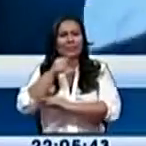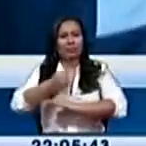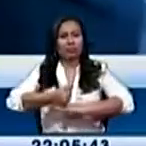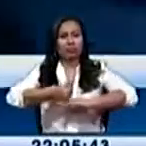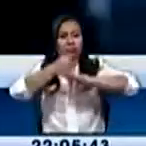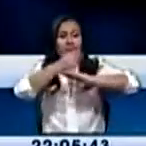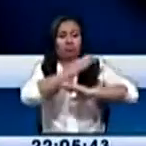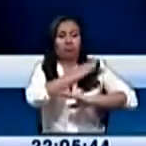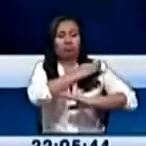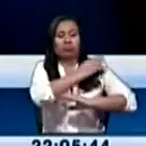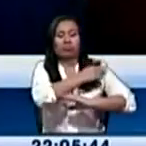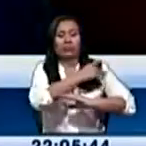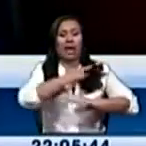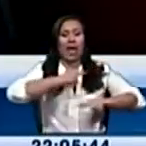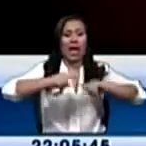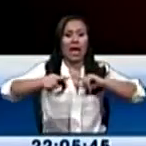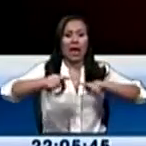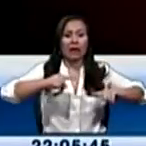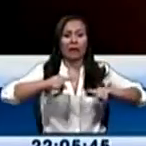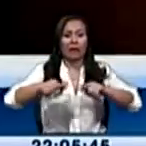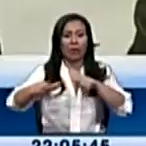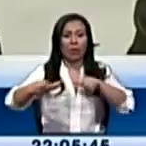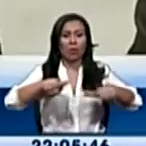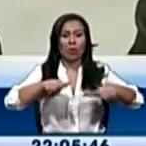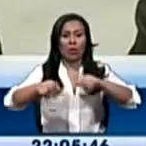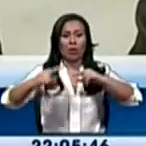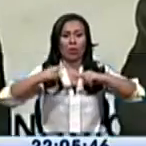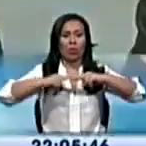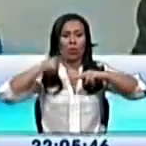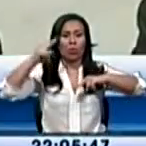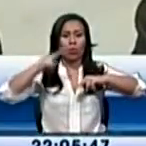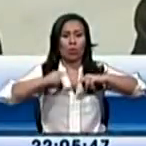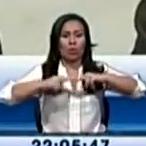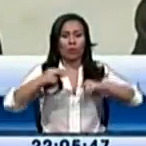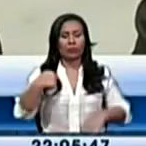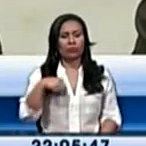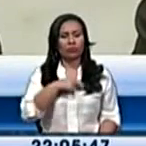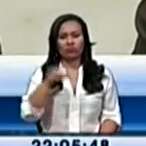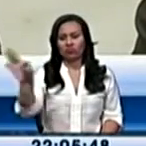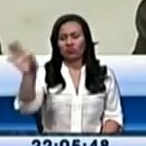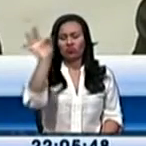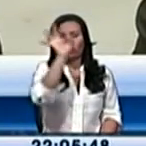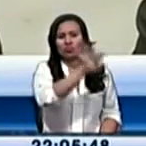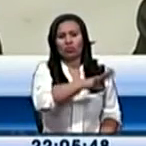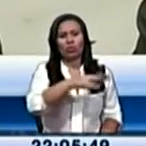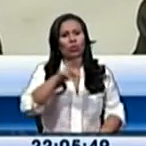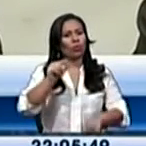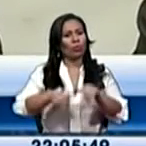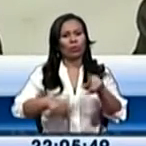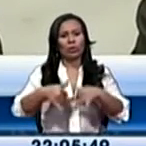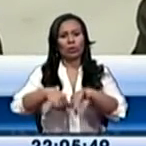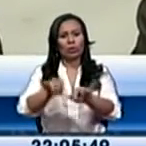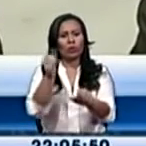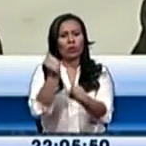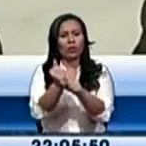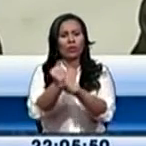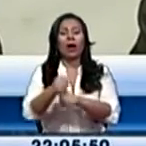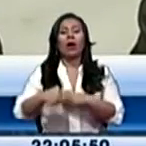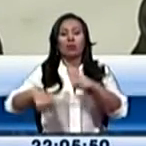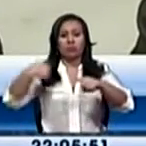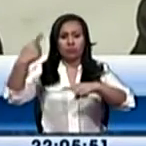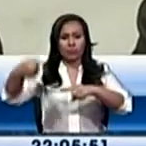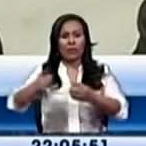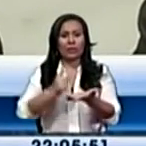quien se desempeñaba como jefe de distrito vaquillas ellos eran los vinculados en ceremonia en presencia de